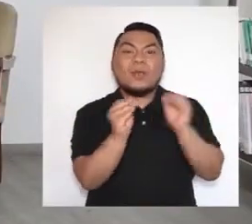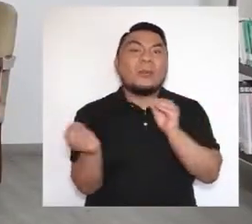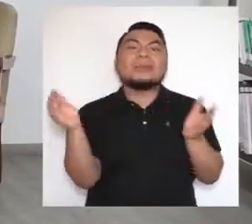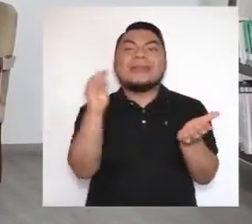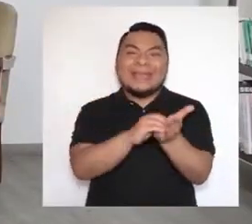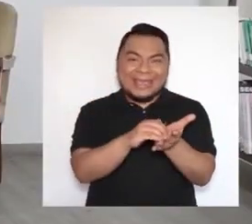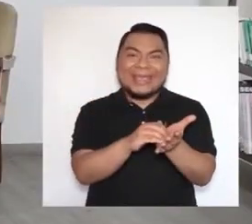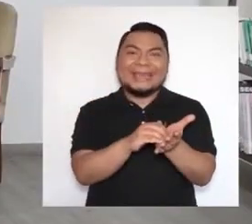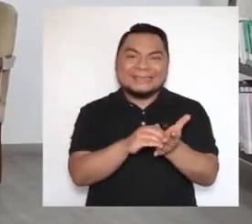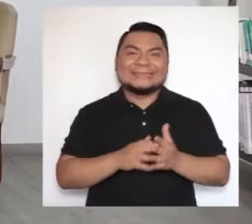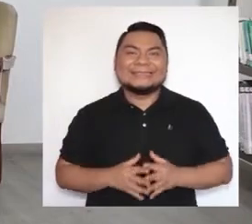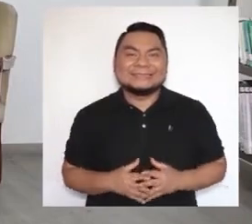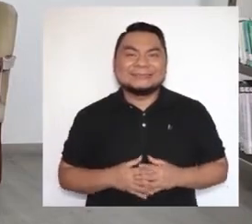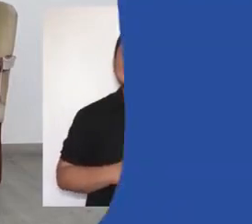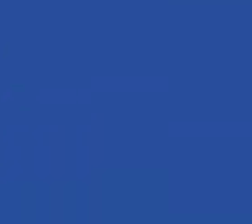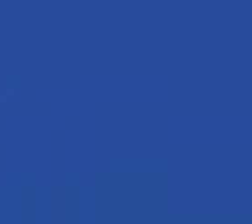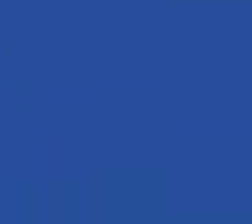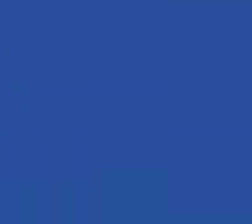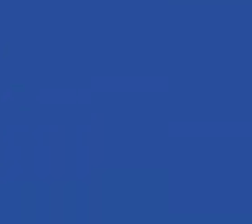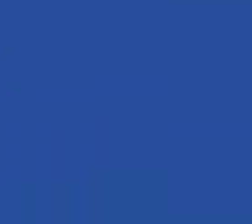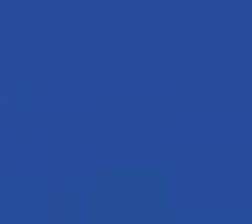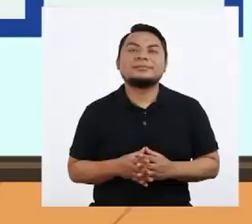3, ¡me muevo otra vez!